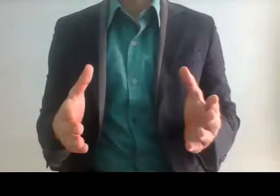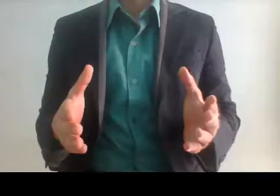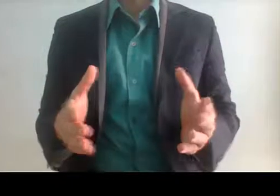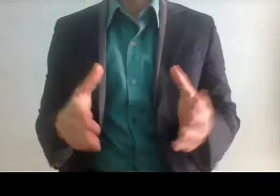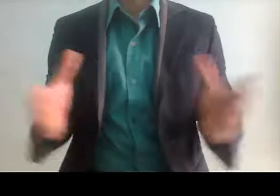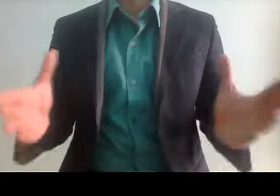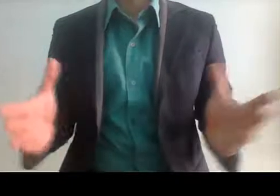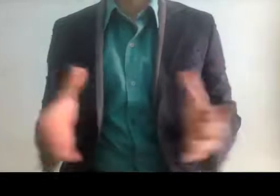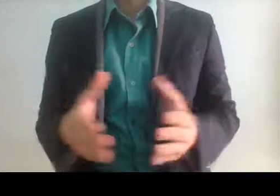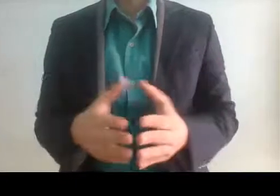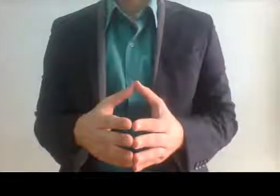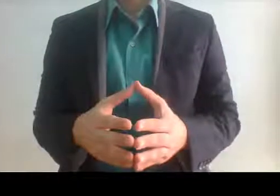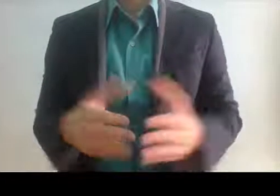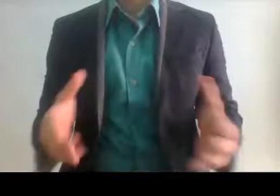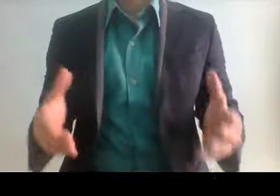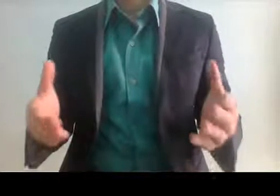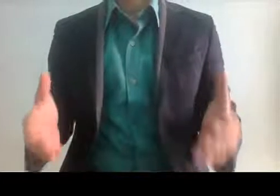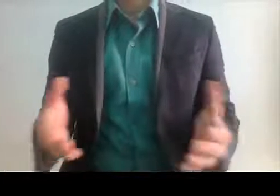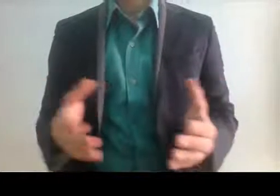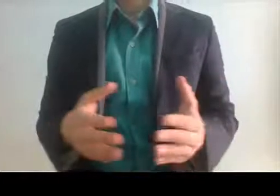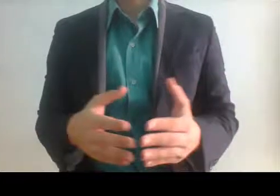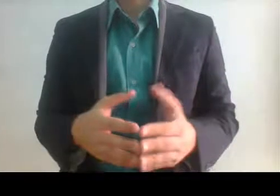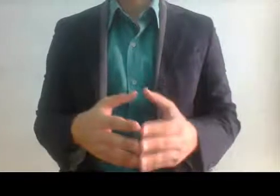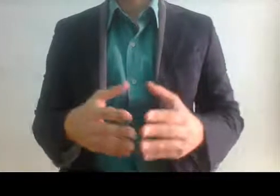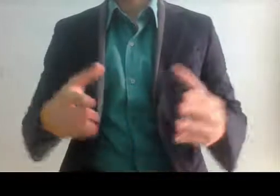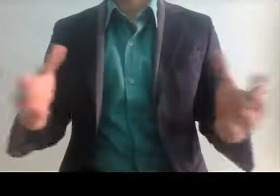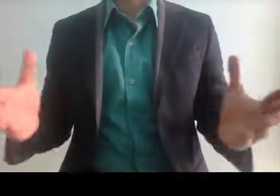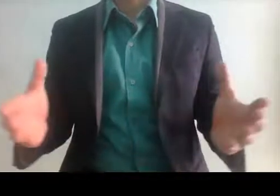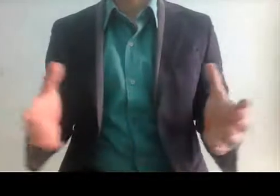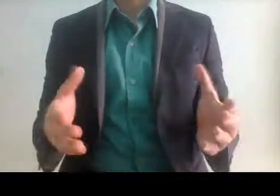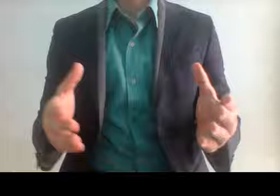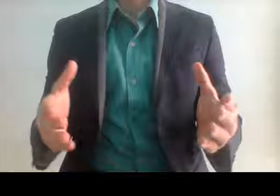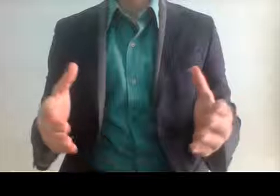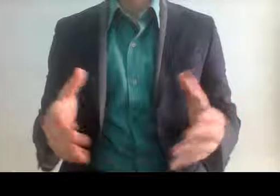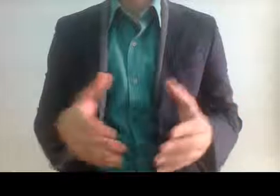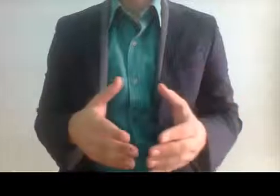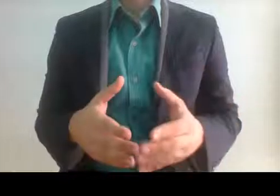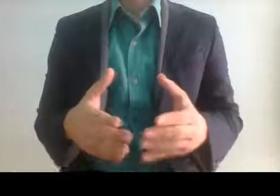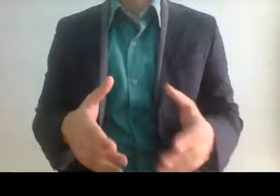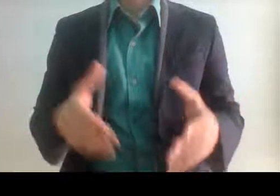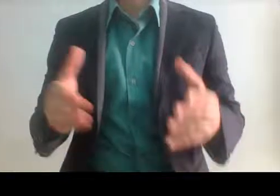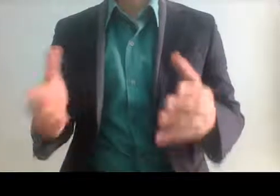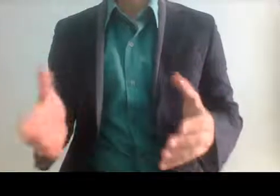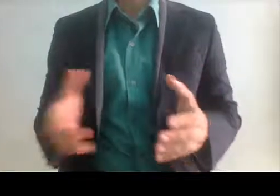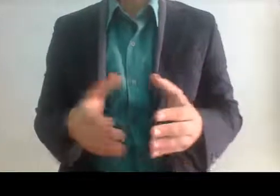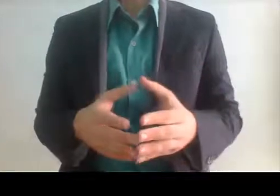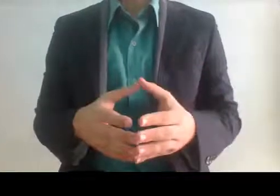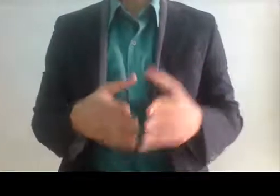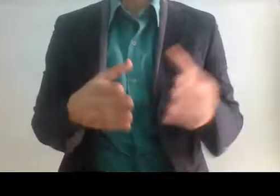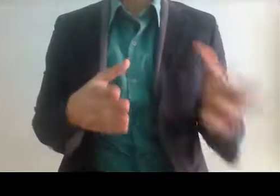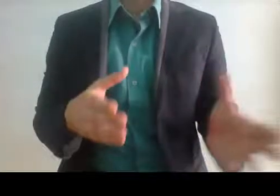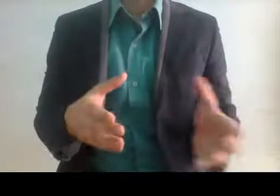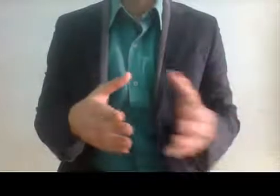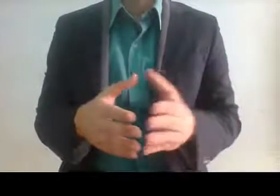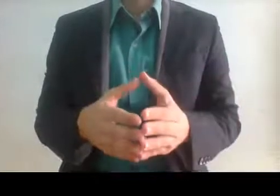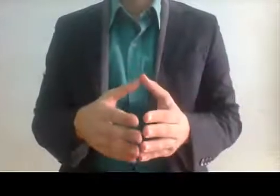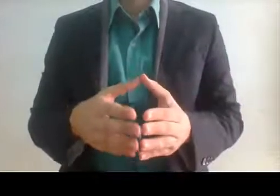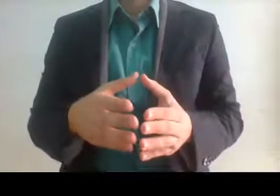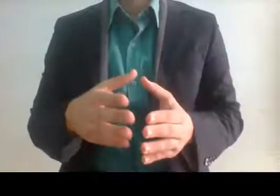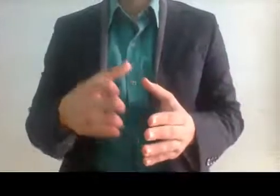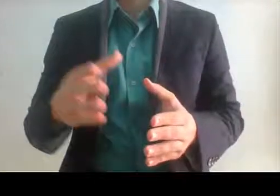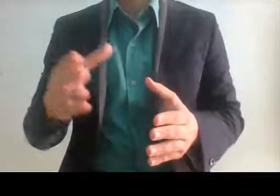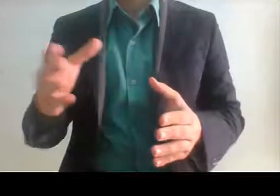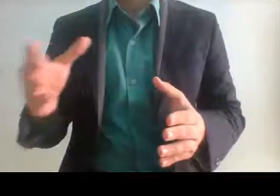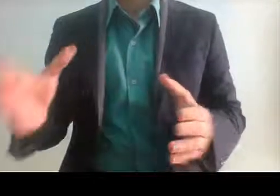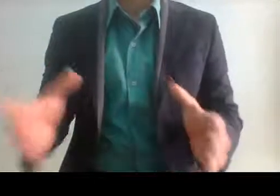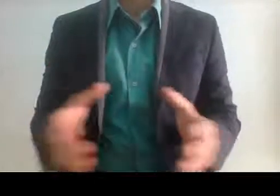grandes grupos criminales terminan perdiendo poder y terminan perdiendo recursos. Se dedican a otras actividades como es el caso de extorsión, como es el